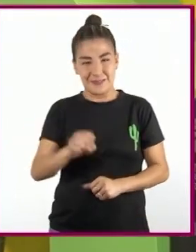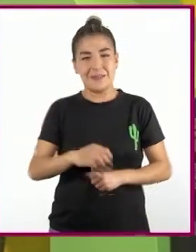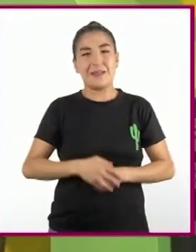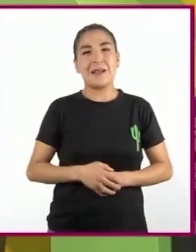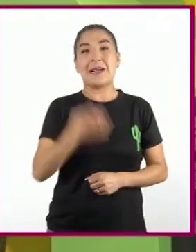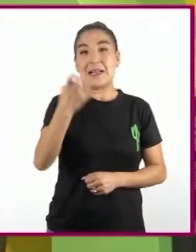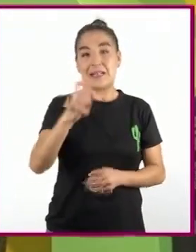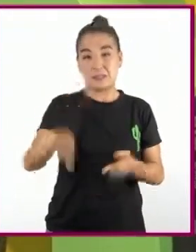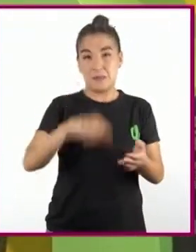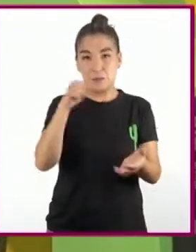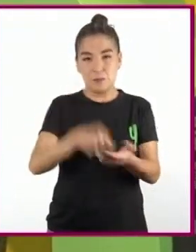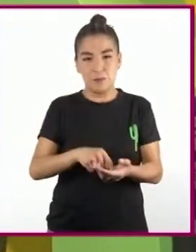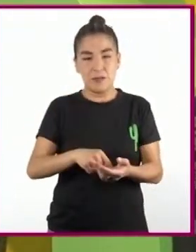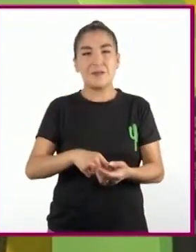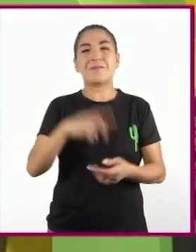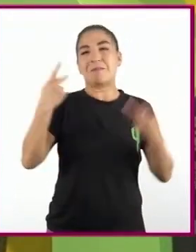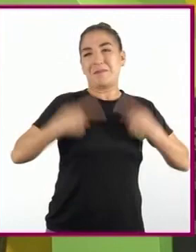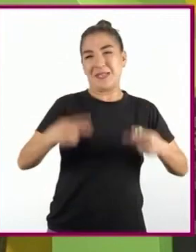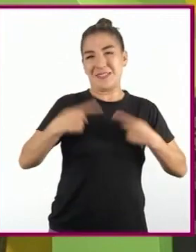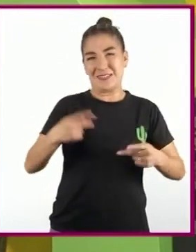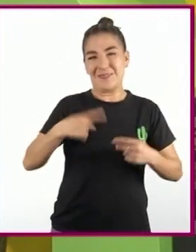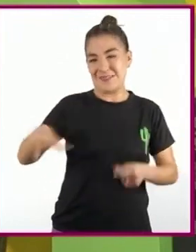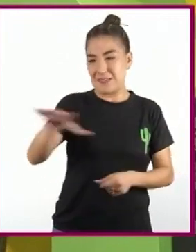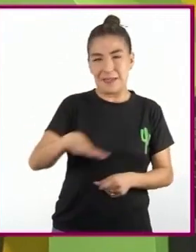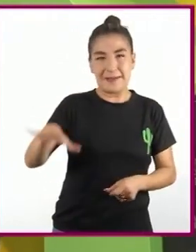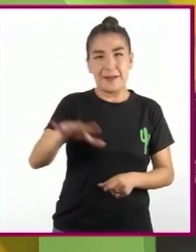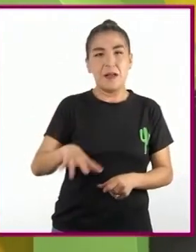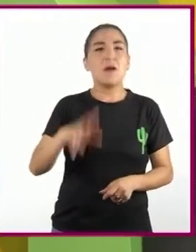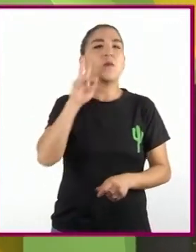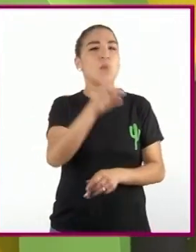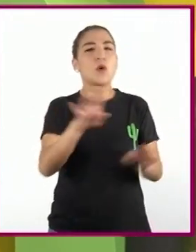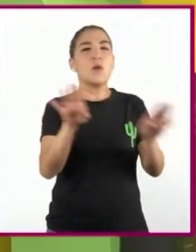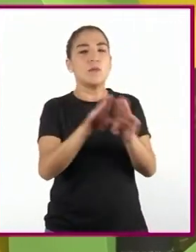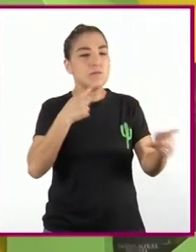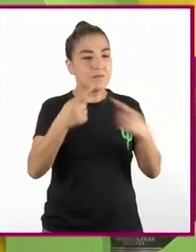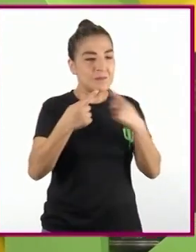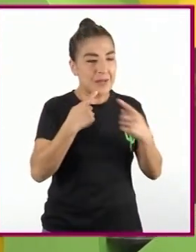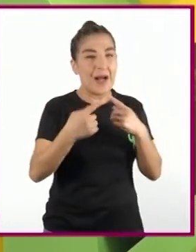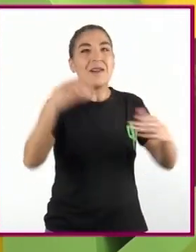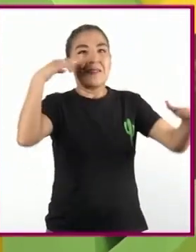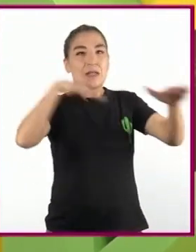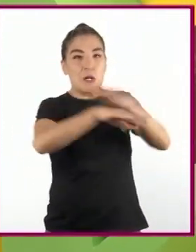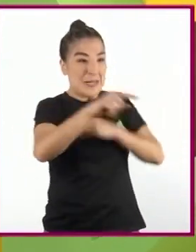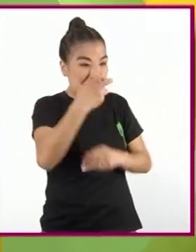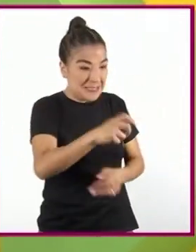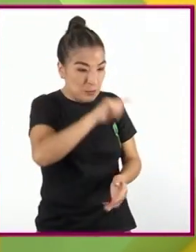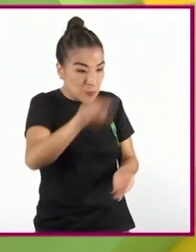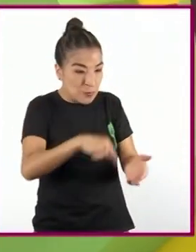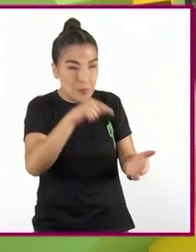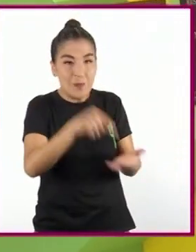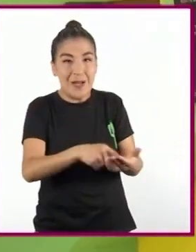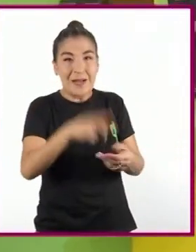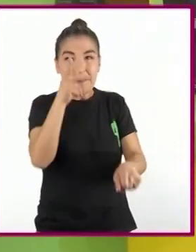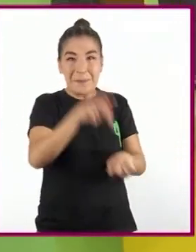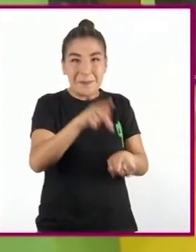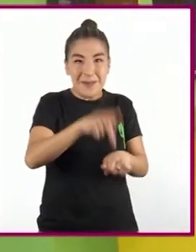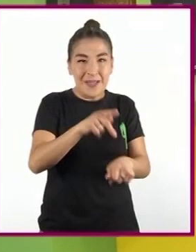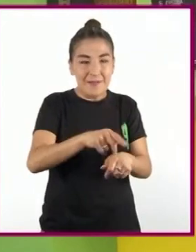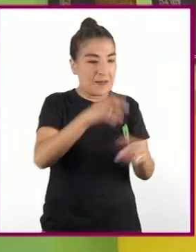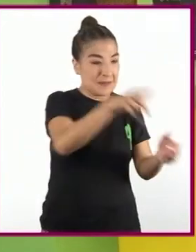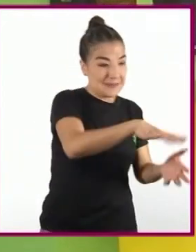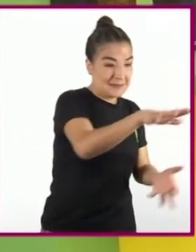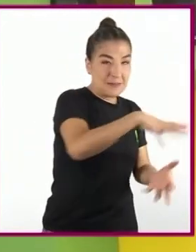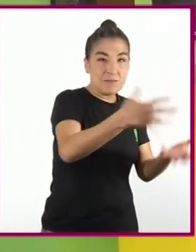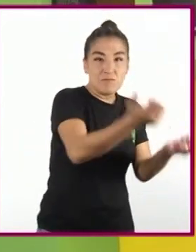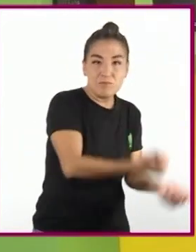De este sitio, los habitantes de Cantona obtenían los núcleos de obsidiana. Estos eran llevados a talleres estatales